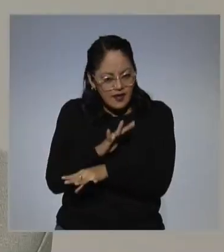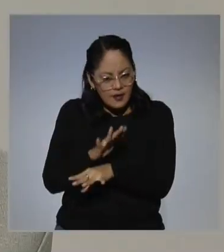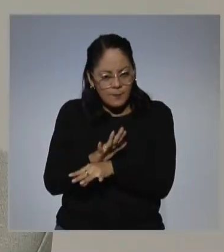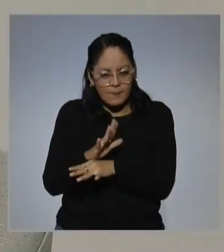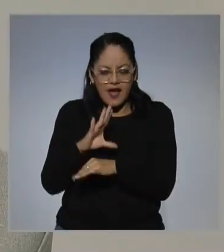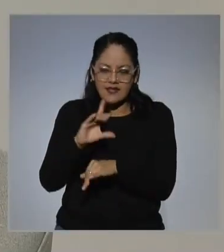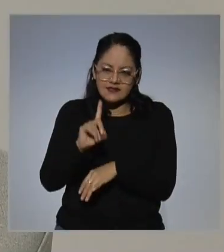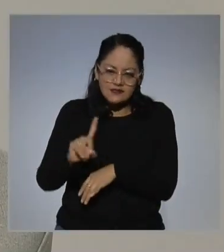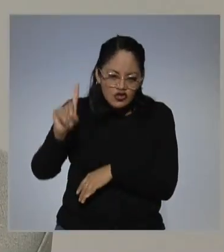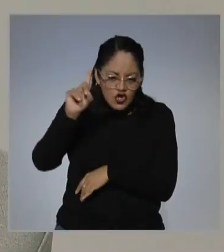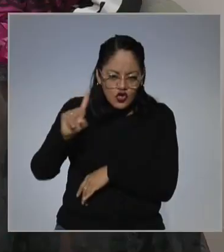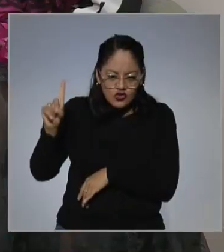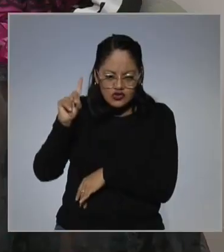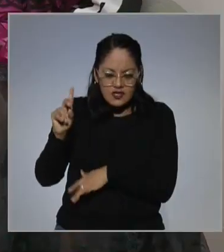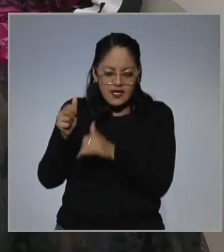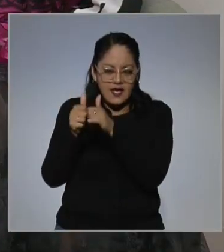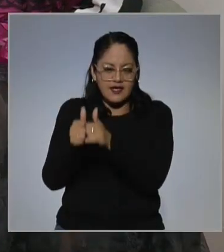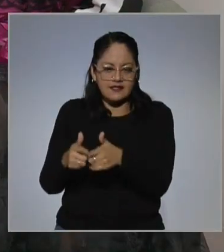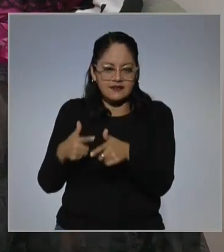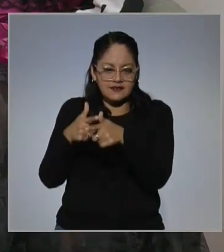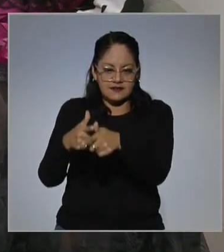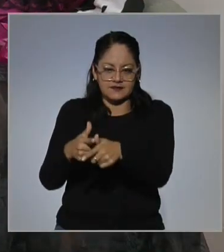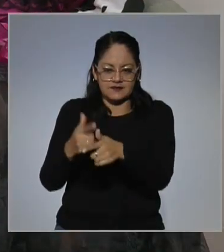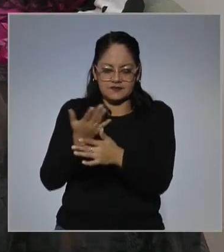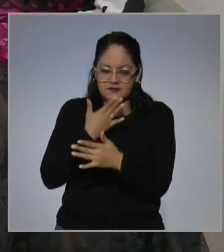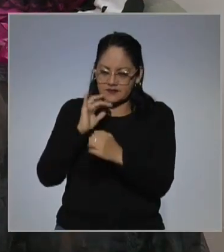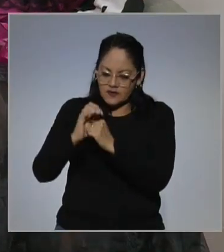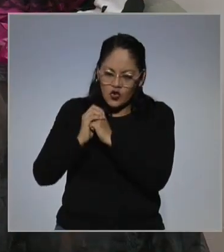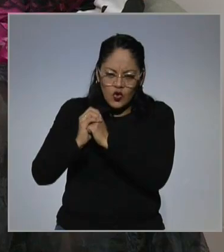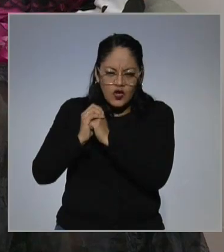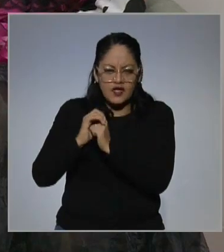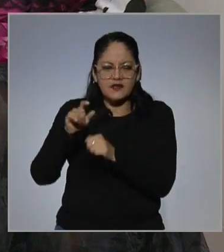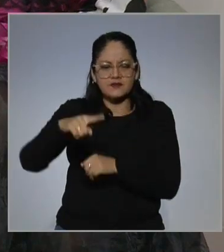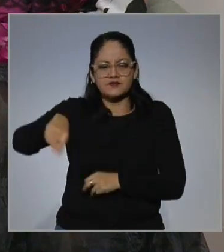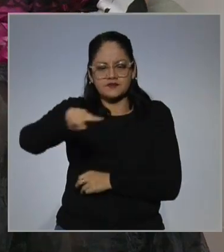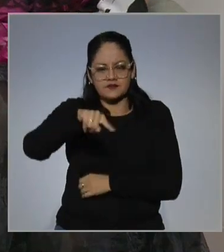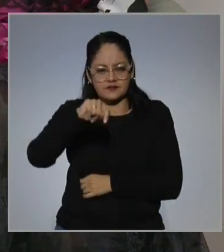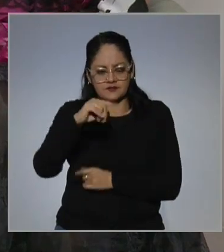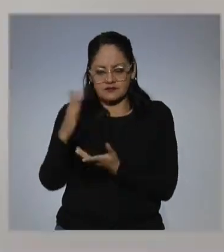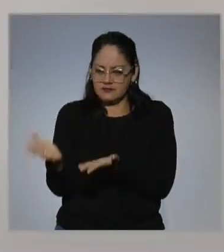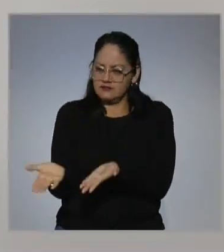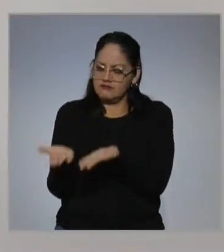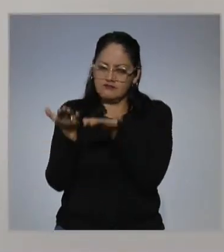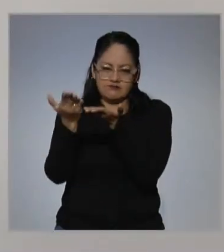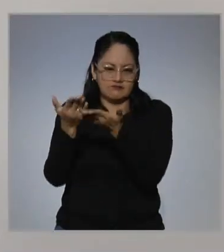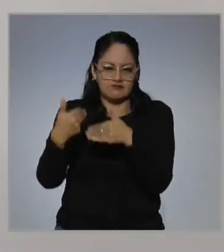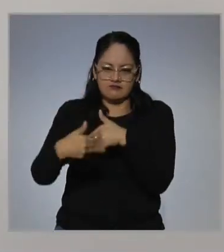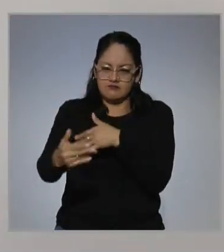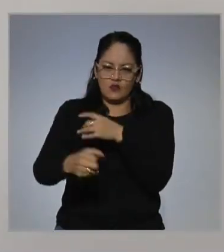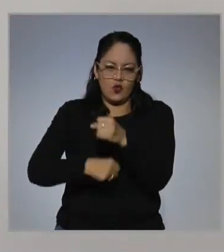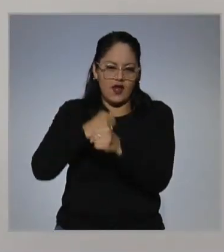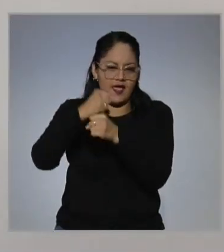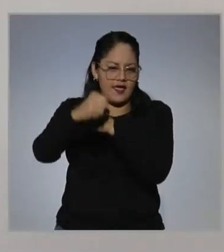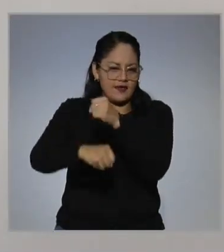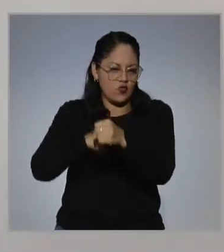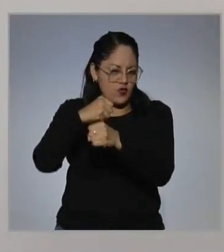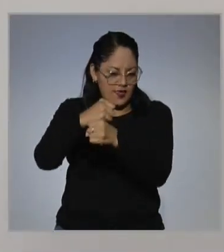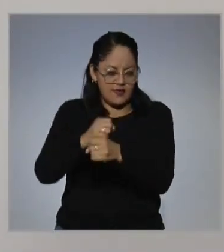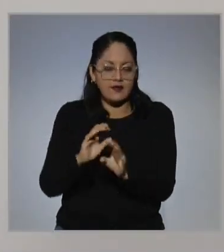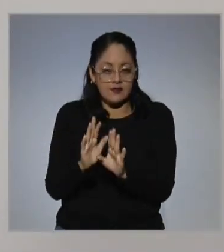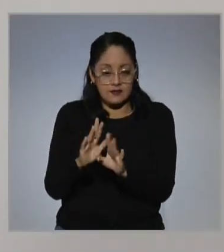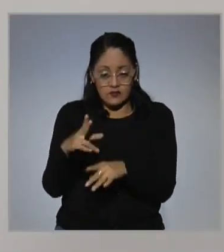de deidades que permanecen en ciertos lugares rituales donde se les da ofrendas durante todo el año. No es una